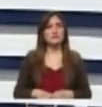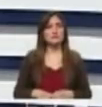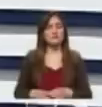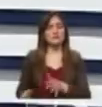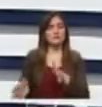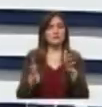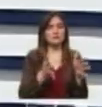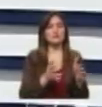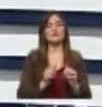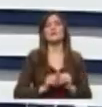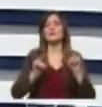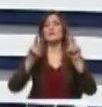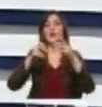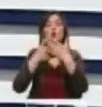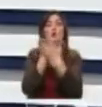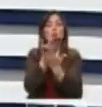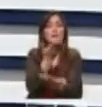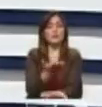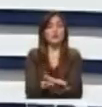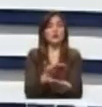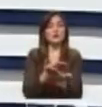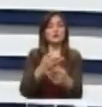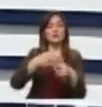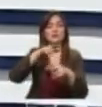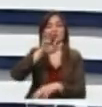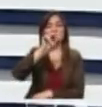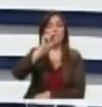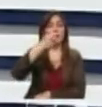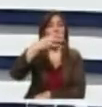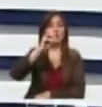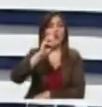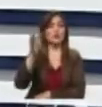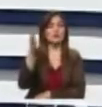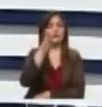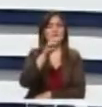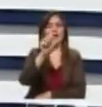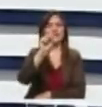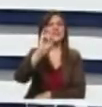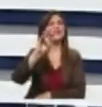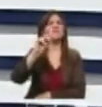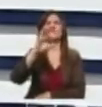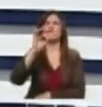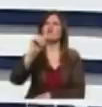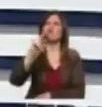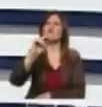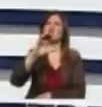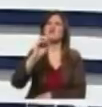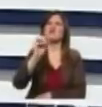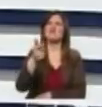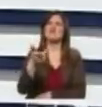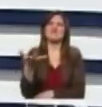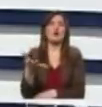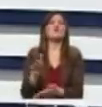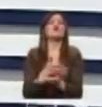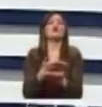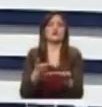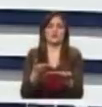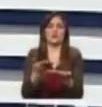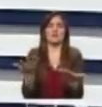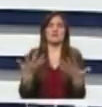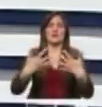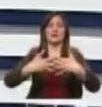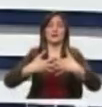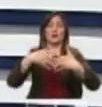Tango Sinfónico es la nueva propuesta de la Orquesta Sinfónica del Ecuador que fusiona la música argentina y la ecuatoriana. El